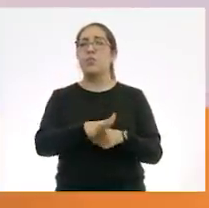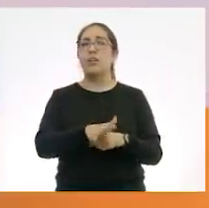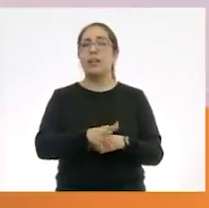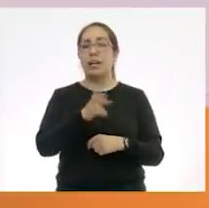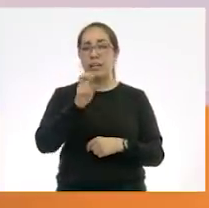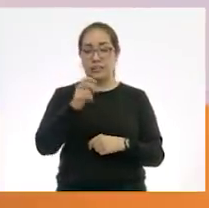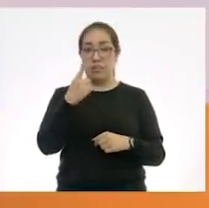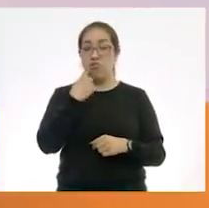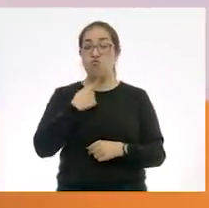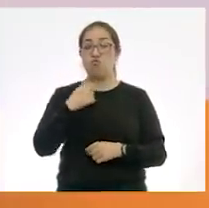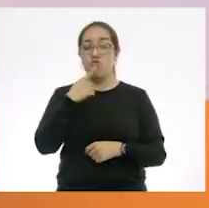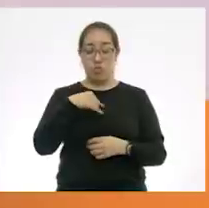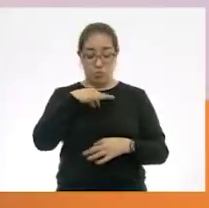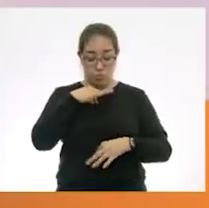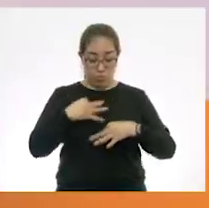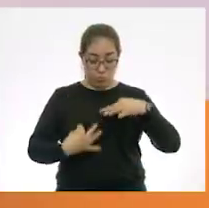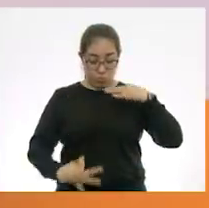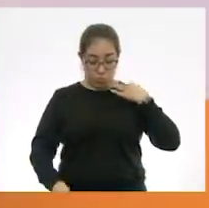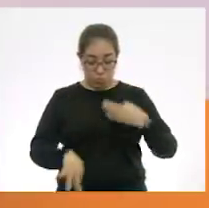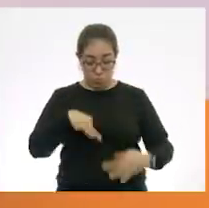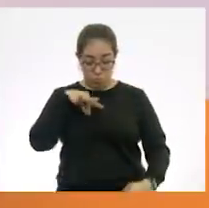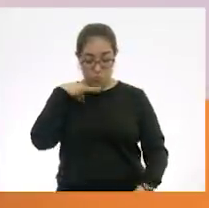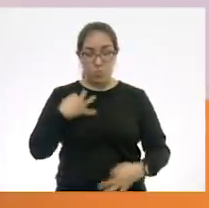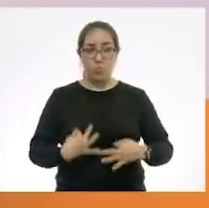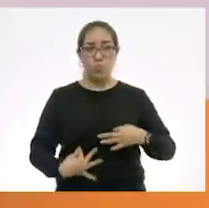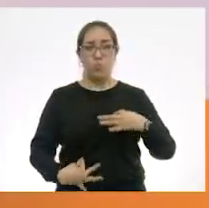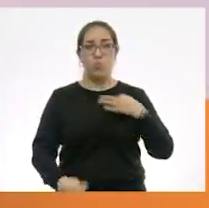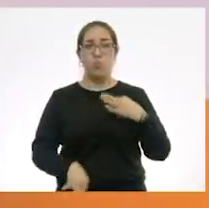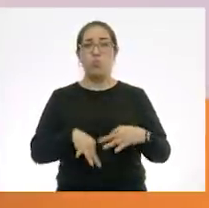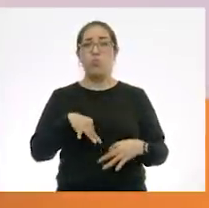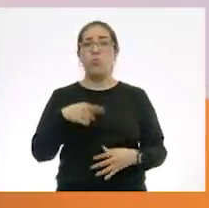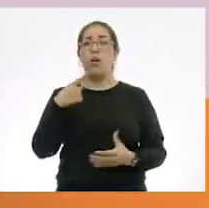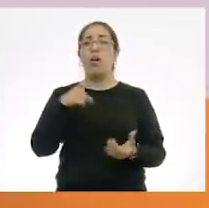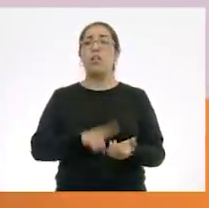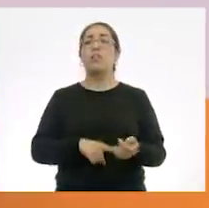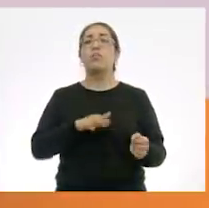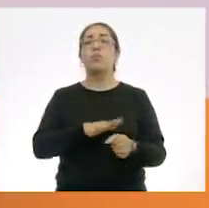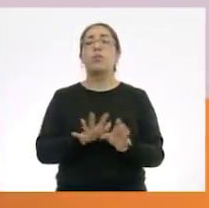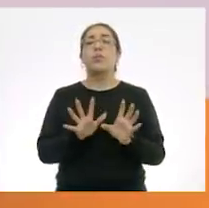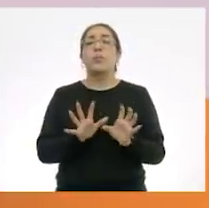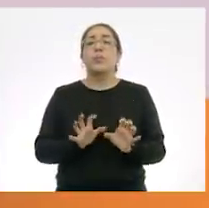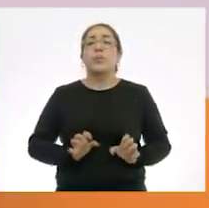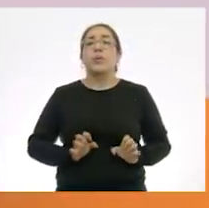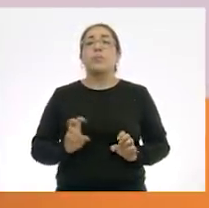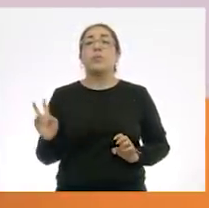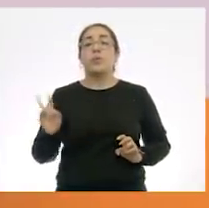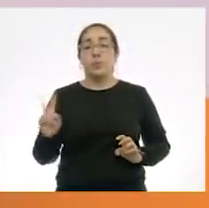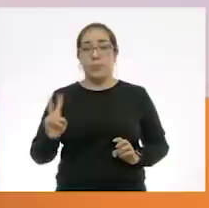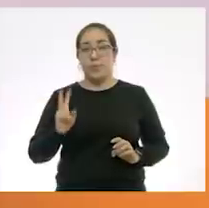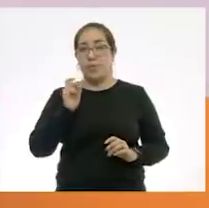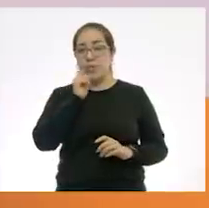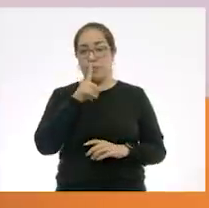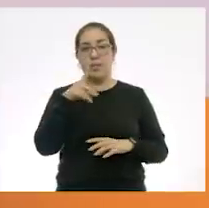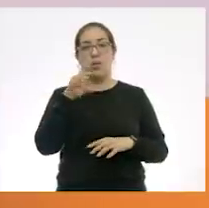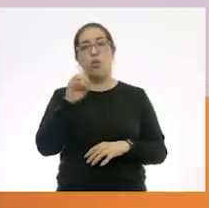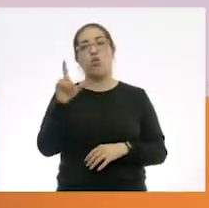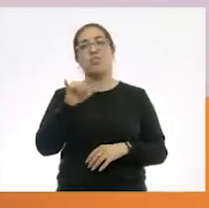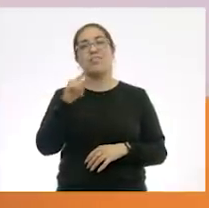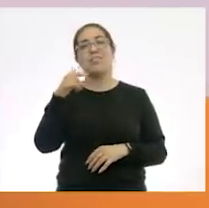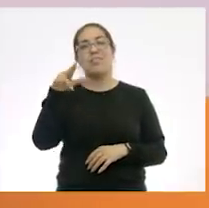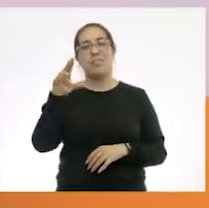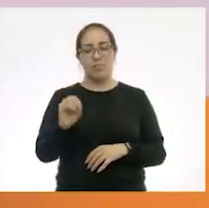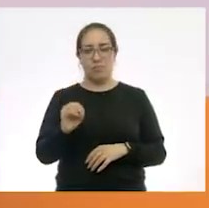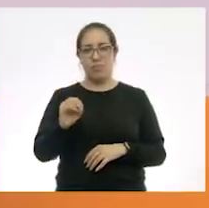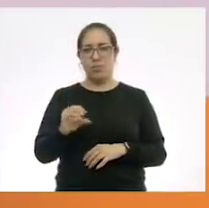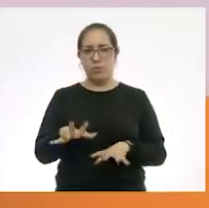mandaban esa sangre o transportaban esa sangre con los nutrimentos. Y el oxígeno. Y el oxígeno. Así es. Y las venas regresaban sin oxígeno.